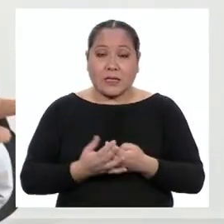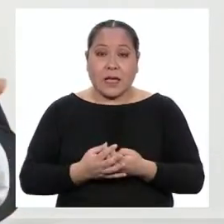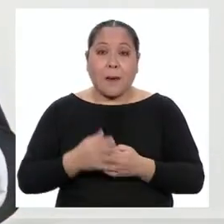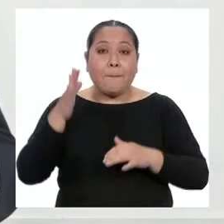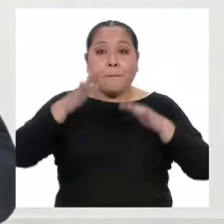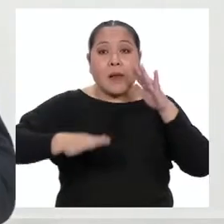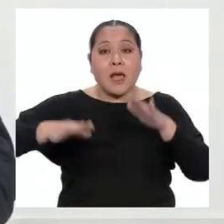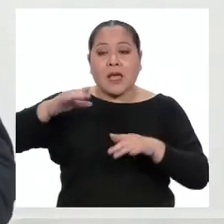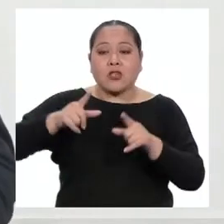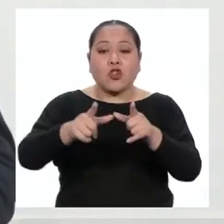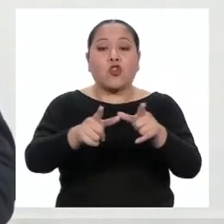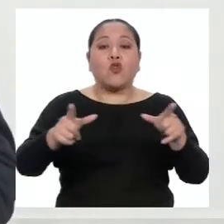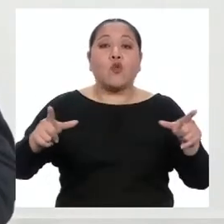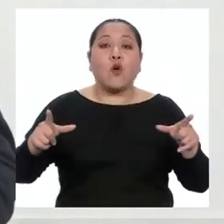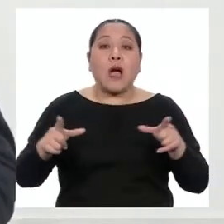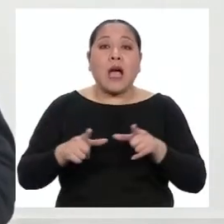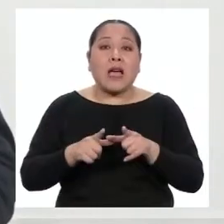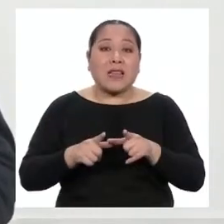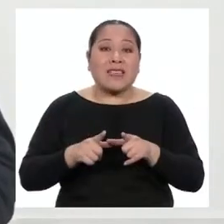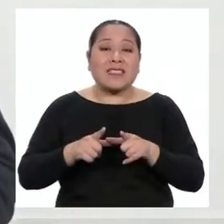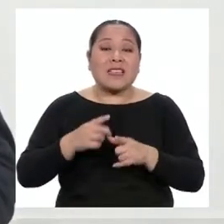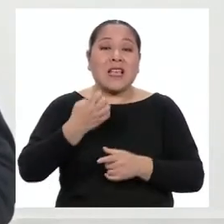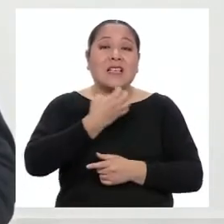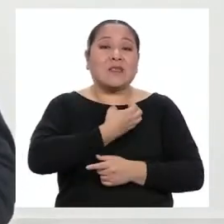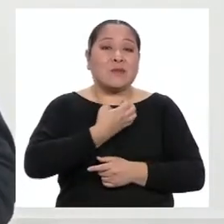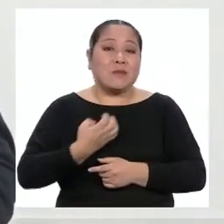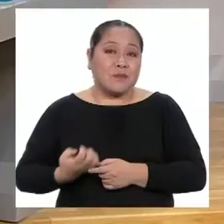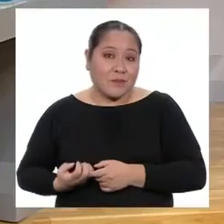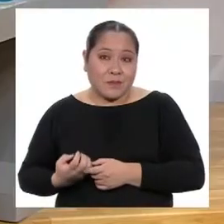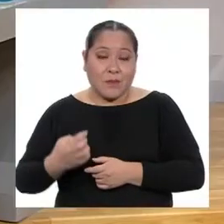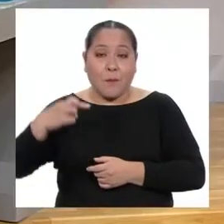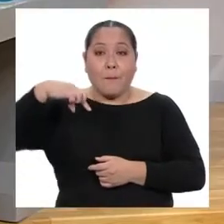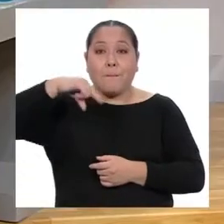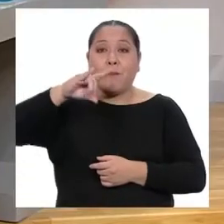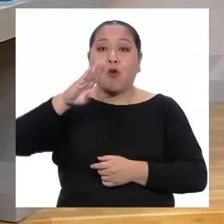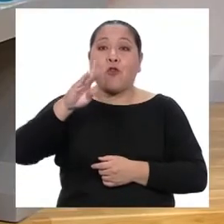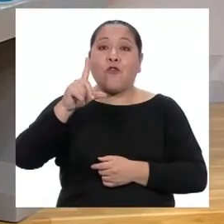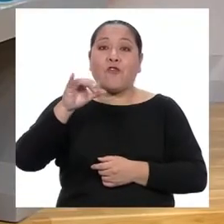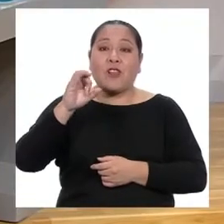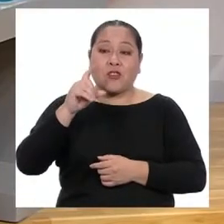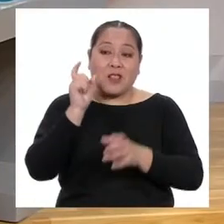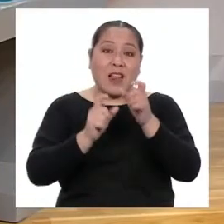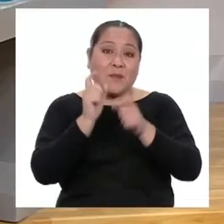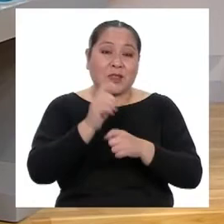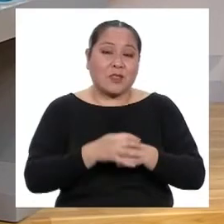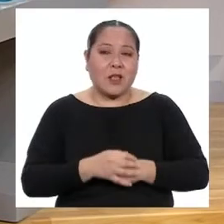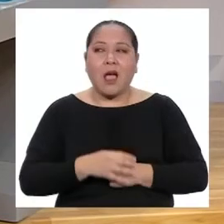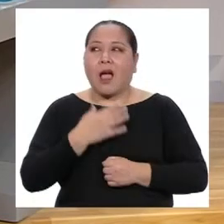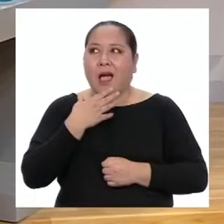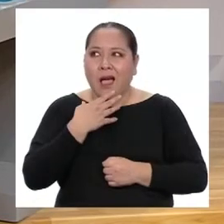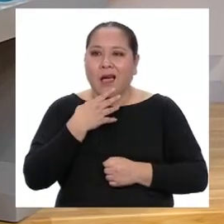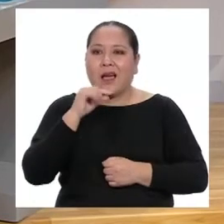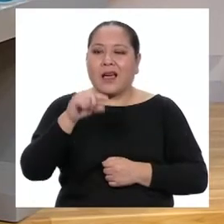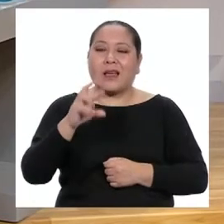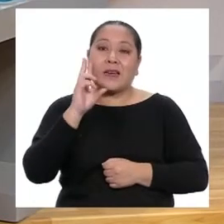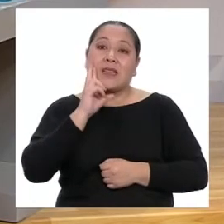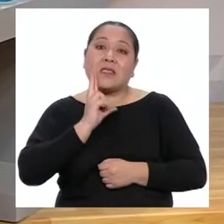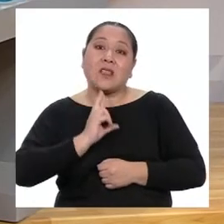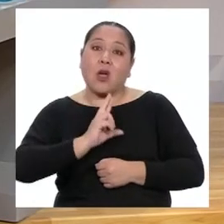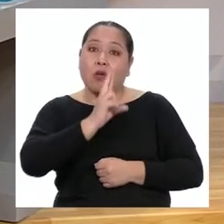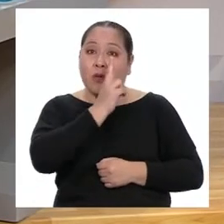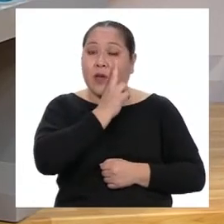públicos. ¿Qué te parece si lo denominamos así? Entonces, para los lugares como